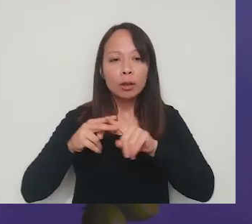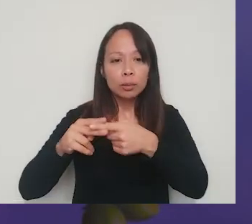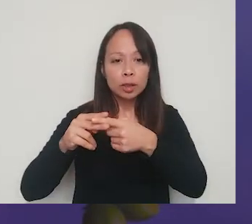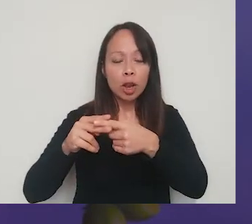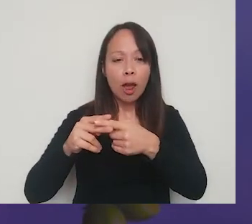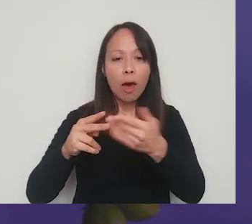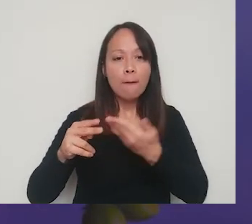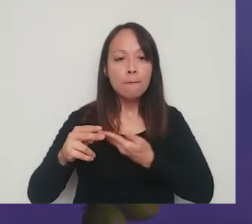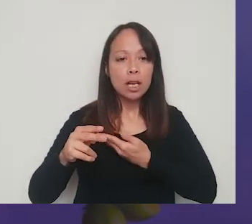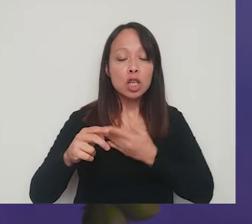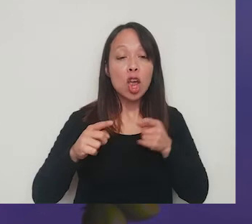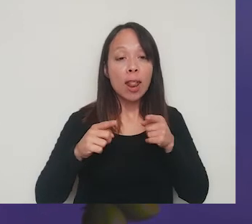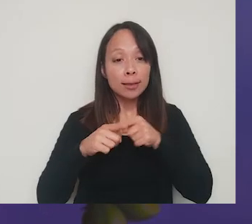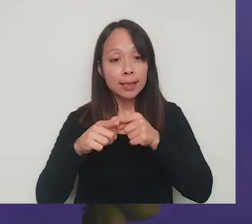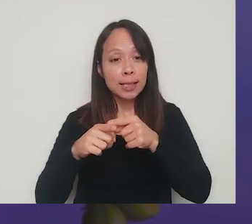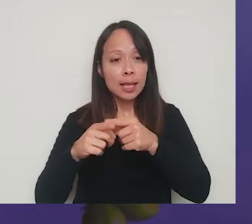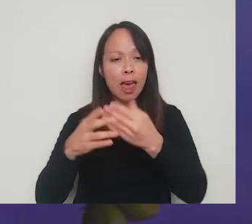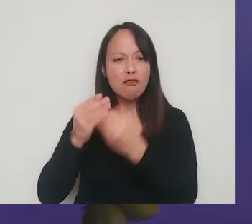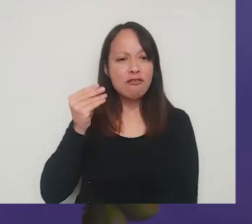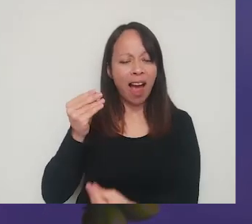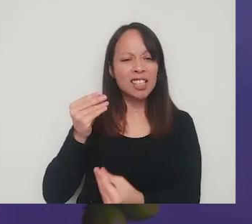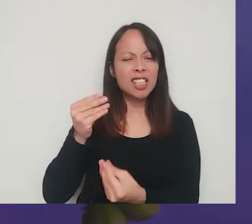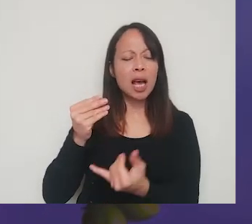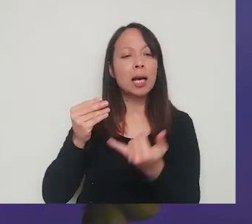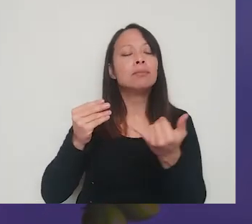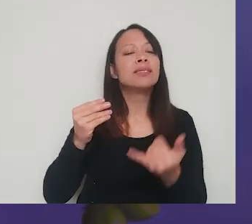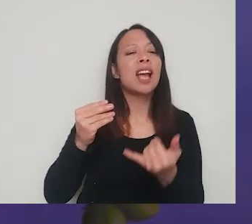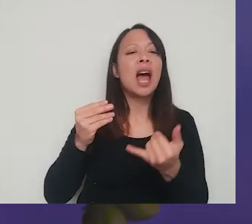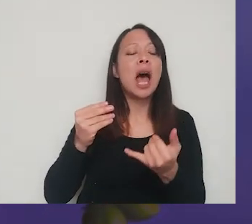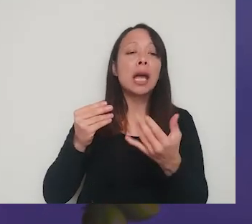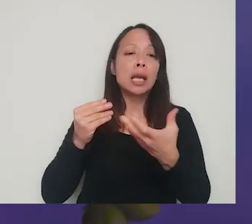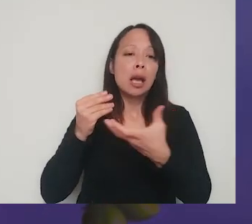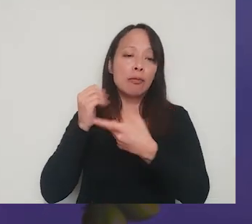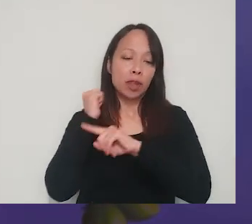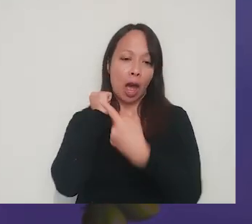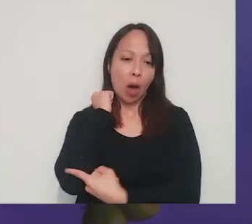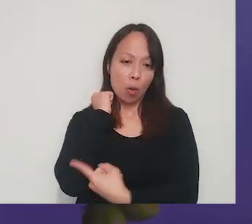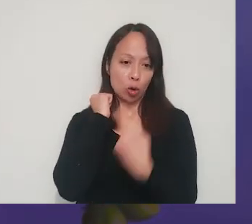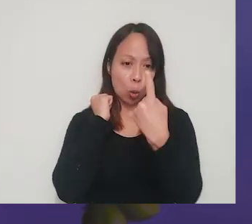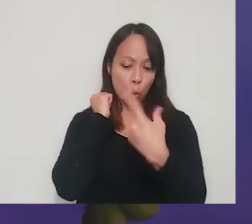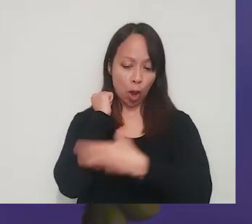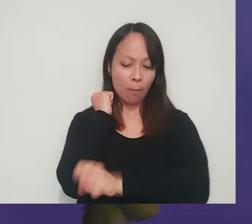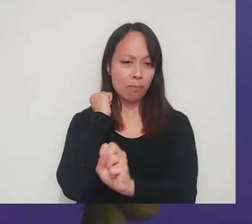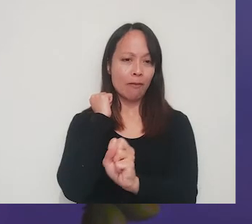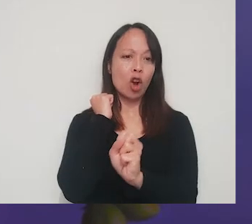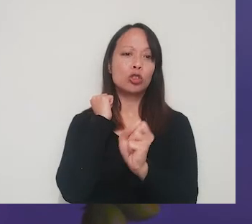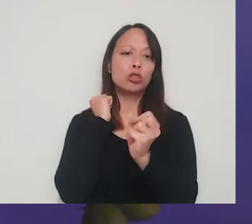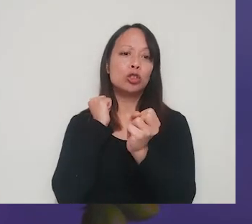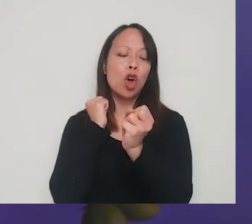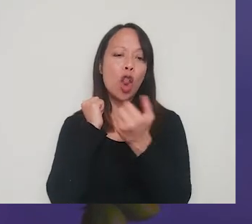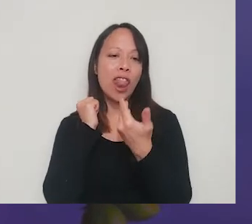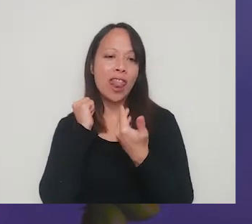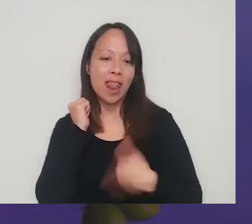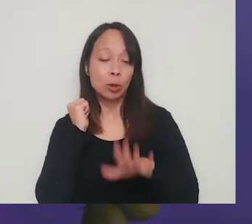4 técnicas de reproducción humana asistida de alta complejidad que habían fracasado y además habían sufrido un aborto espontáneo. En ese